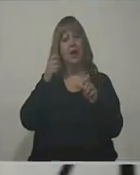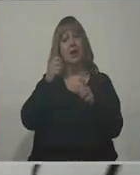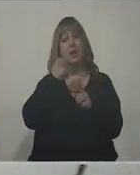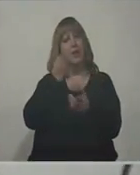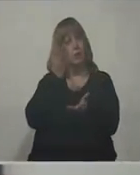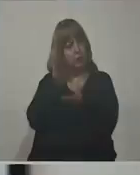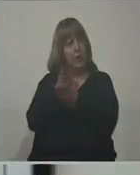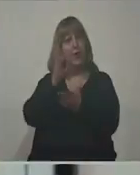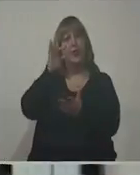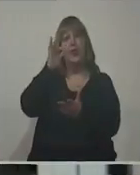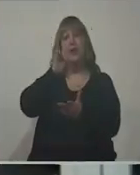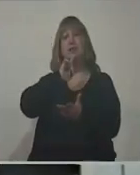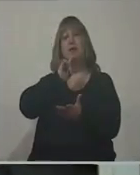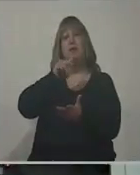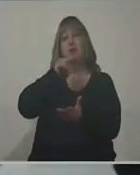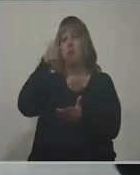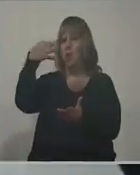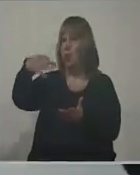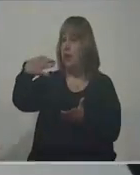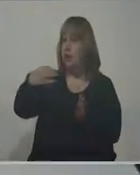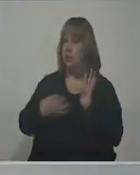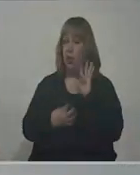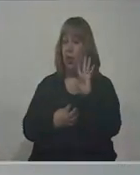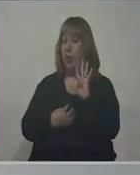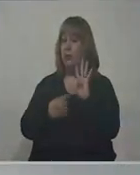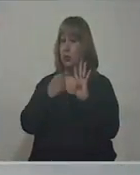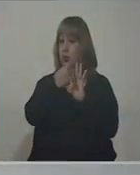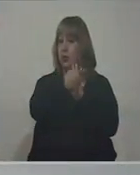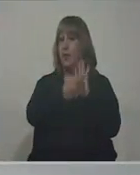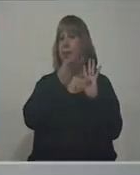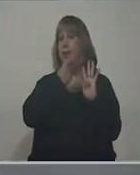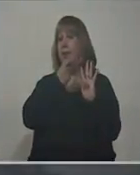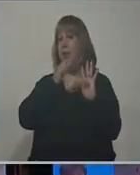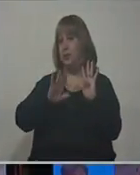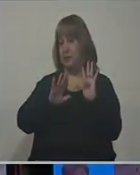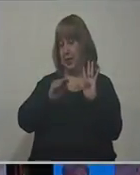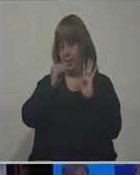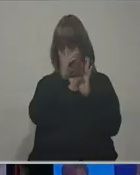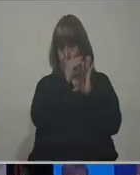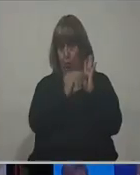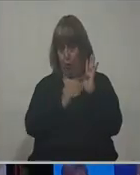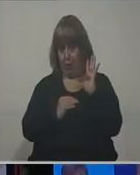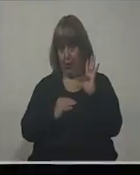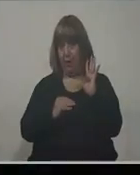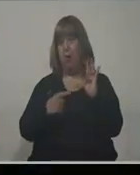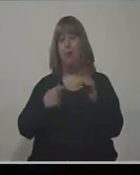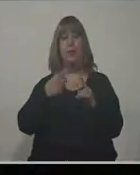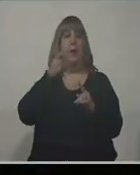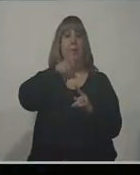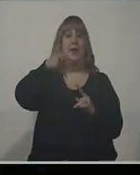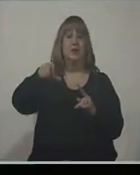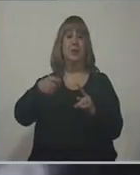DirecTV para que realizara esta acción e incluyera en su grilla a todos estos canales, a la grilla abierta, a la televisión abierta del